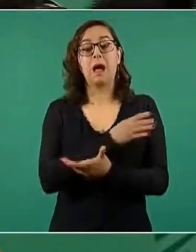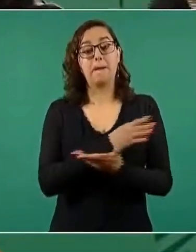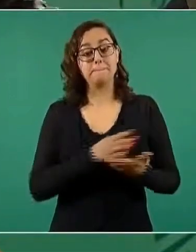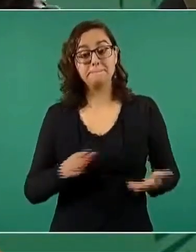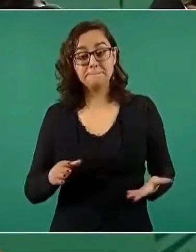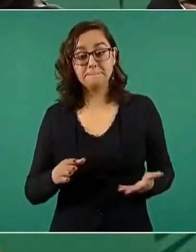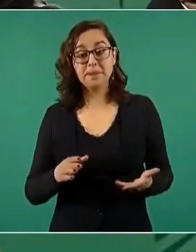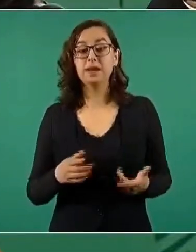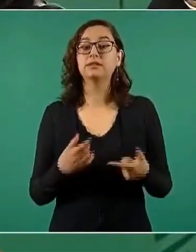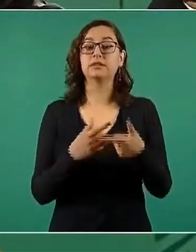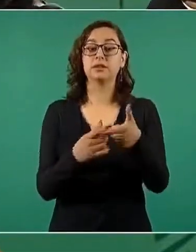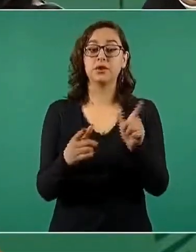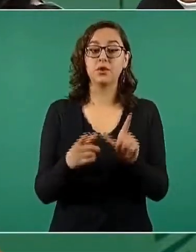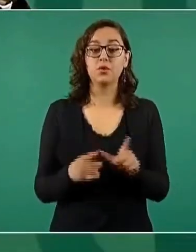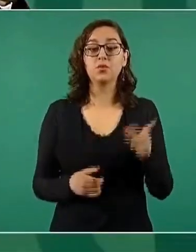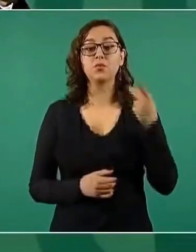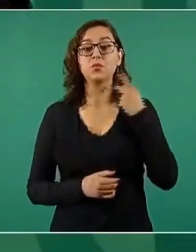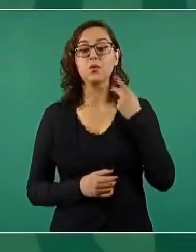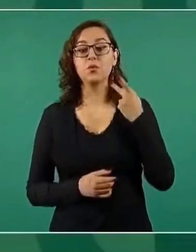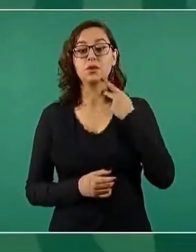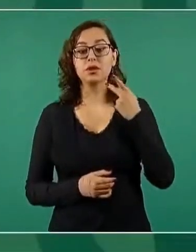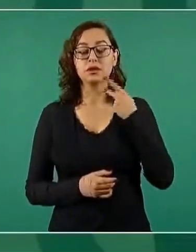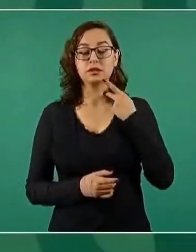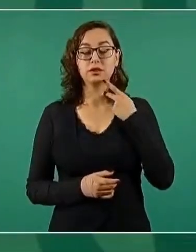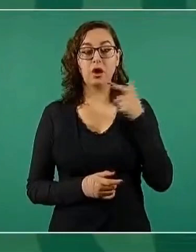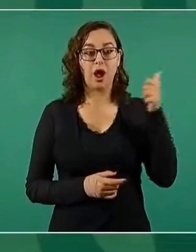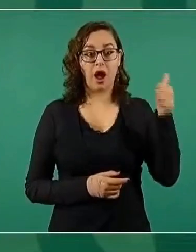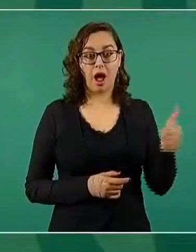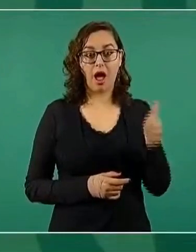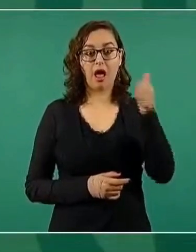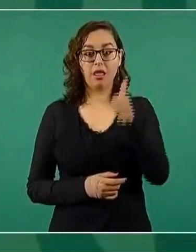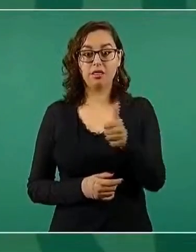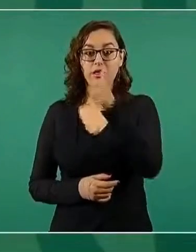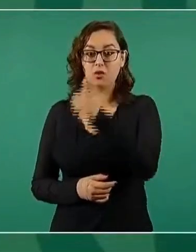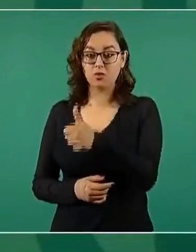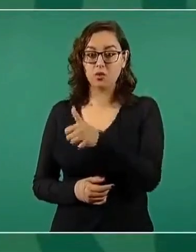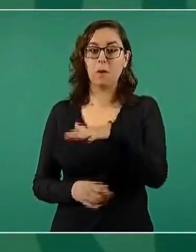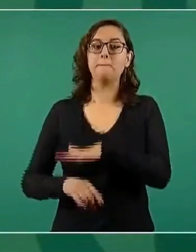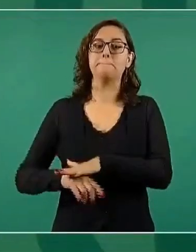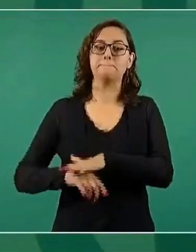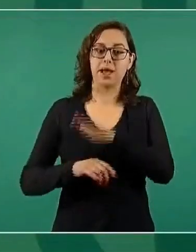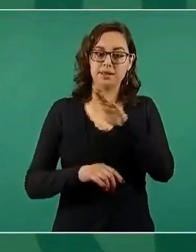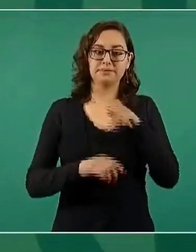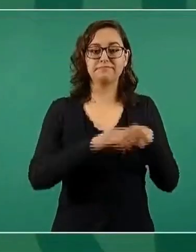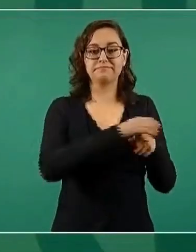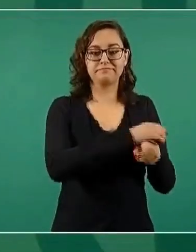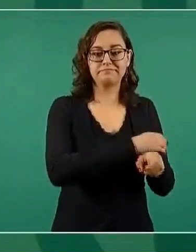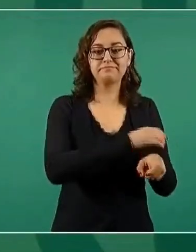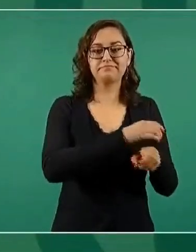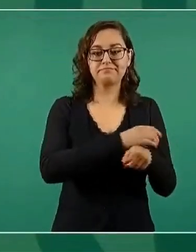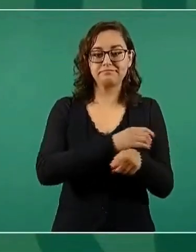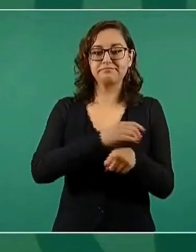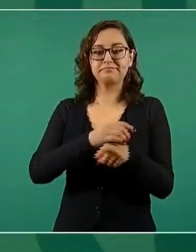o de los partidos, a cada fracción una cantidad para repartir,